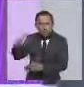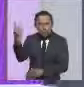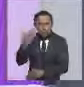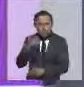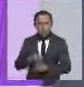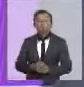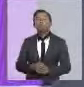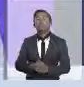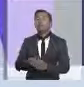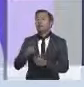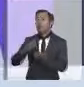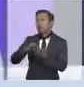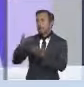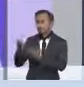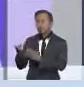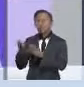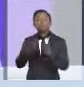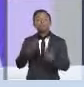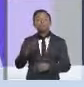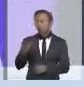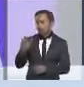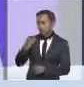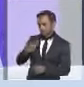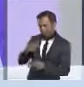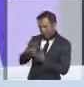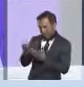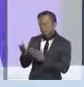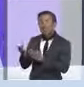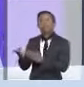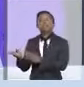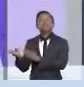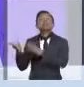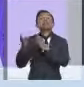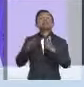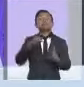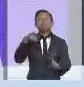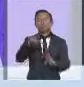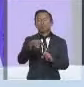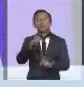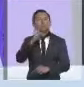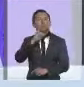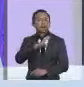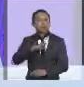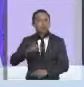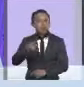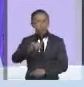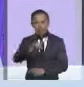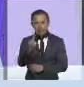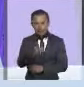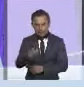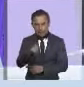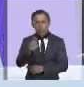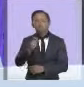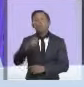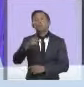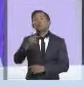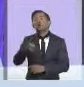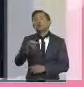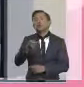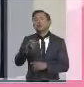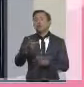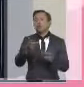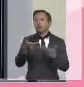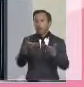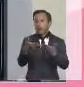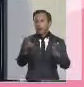Gracias, Azucena. Y precisamente llegamos a Margarita Zavala con la pregunta general. La pregunta, la reitero,